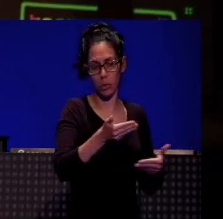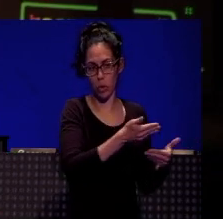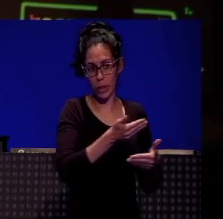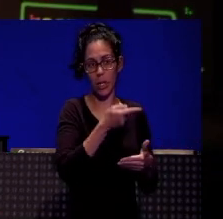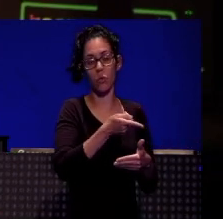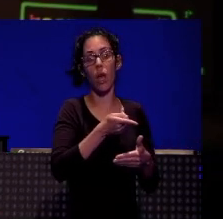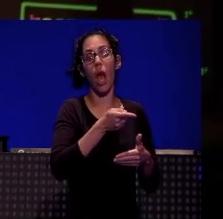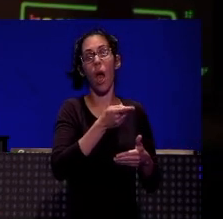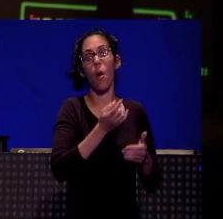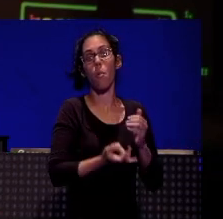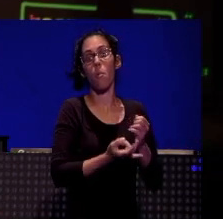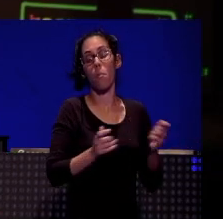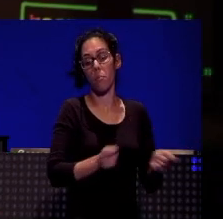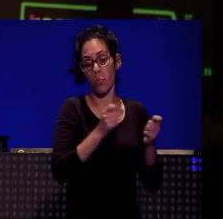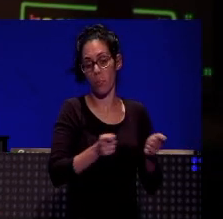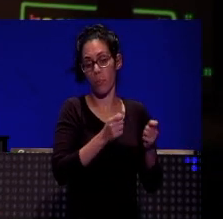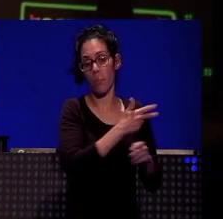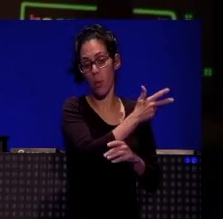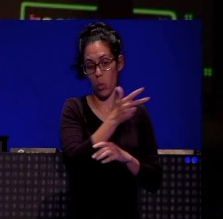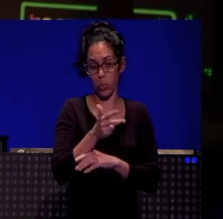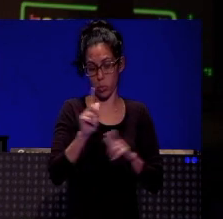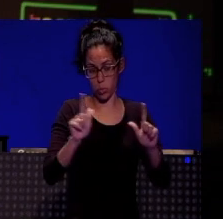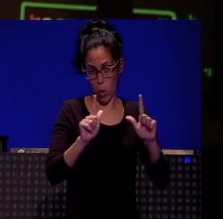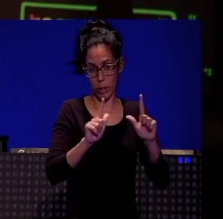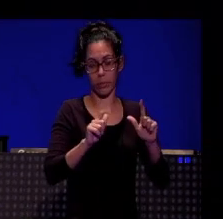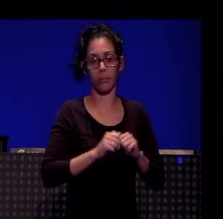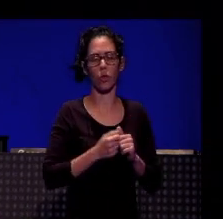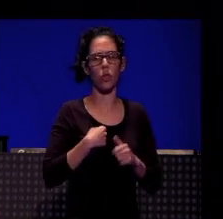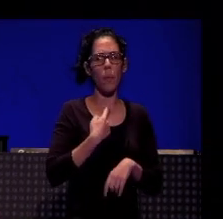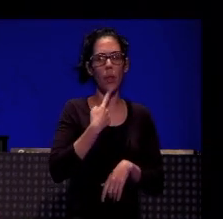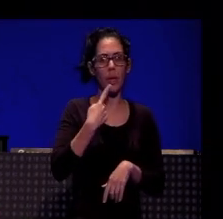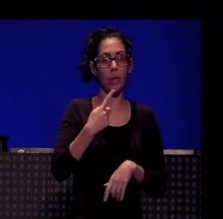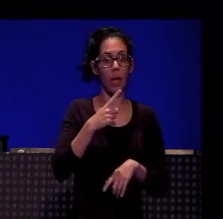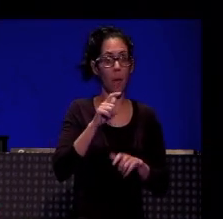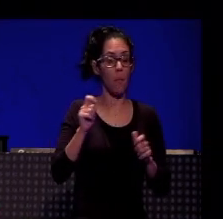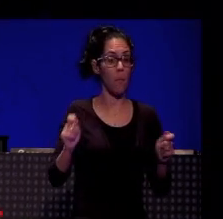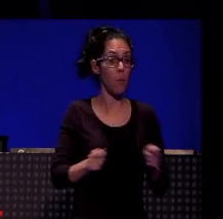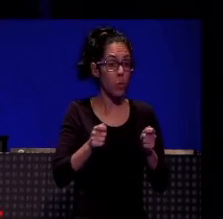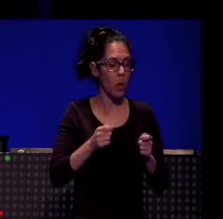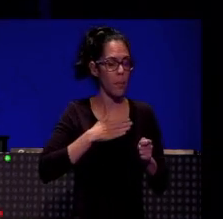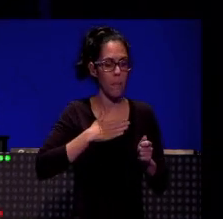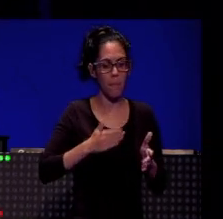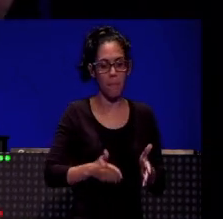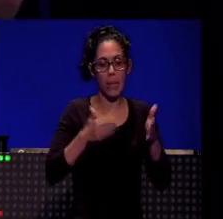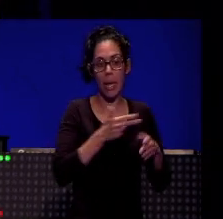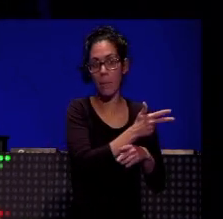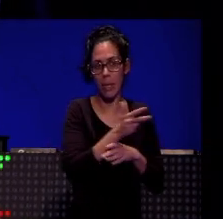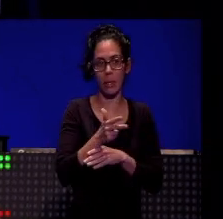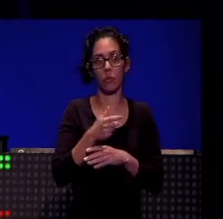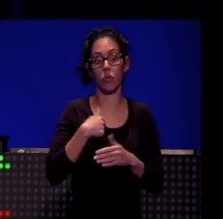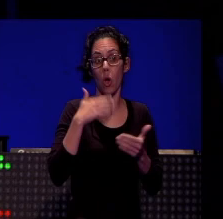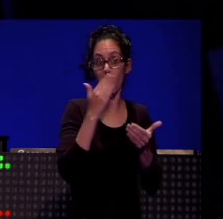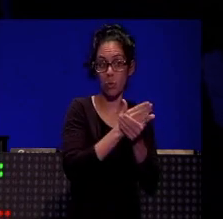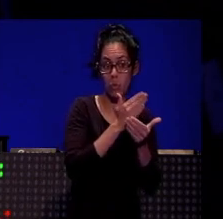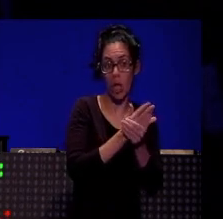producción en mi familia no hay nadie con el mundo audiovisual y entonces dije me encanta la producción me puse a estudiar lo